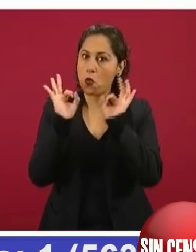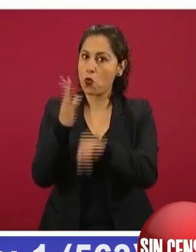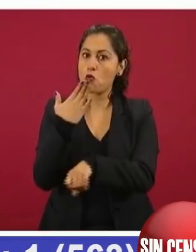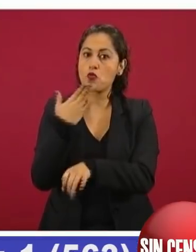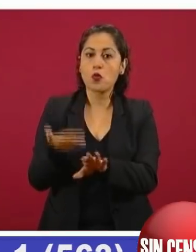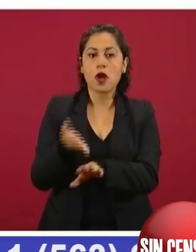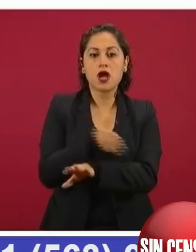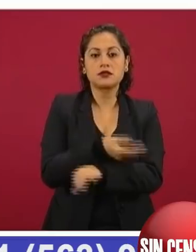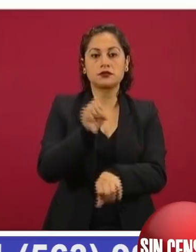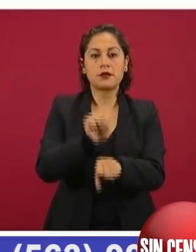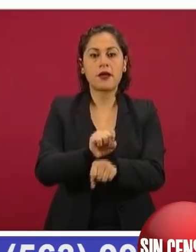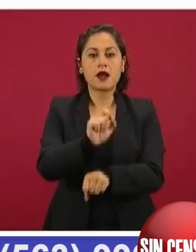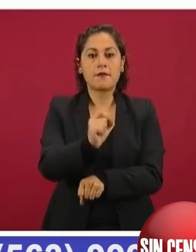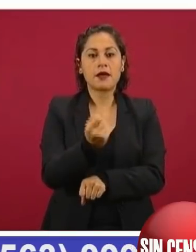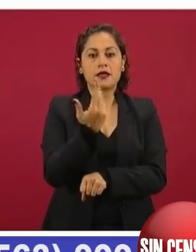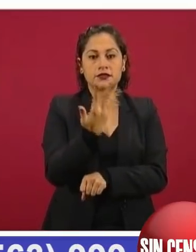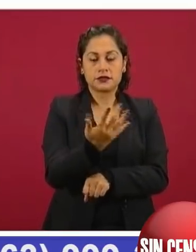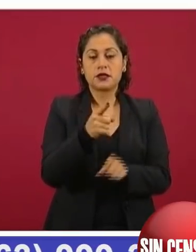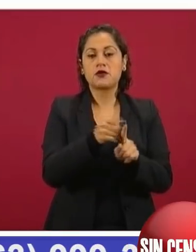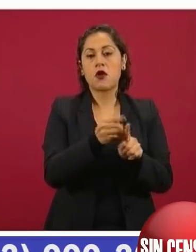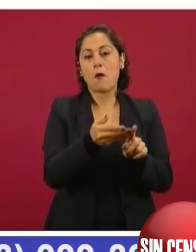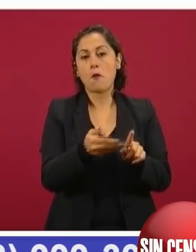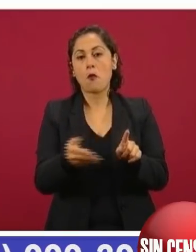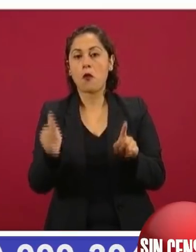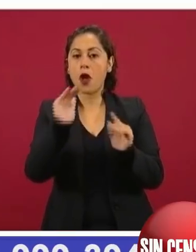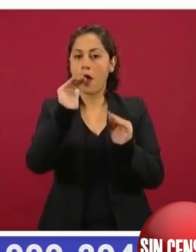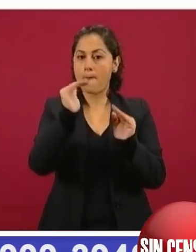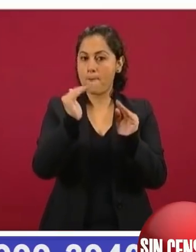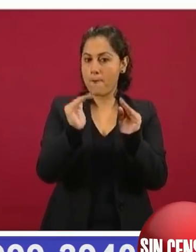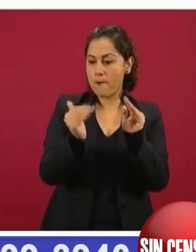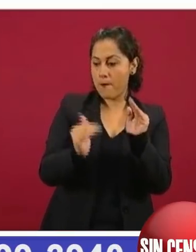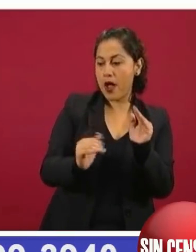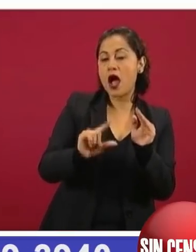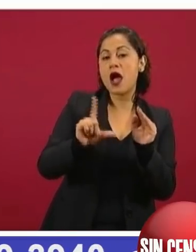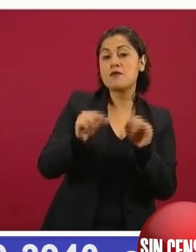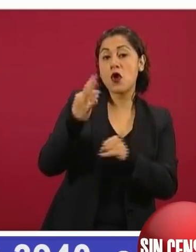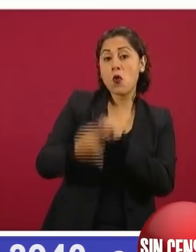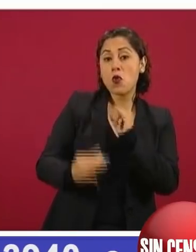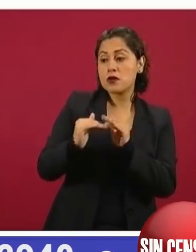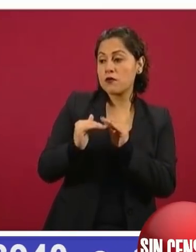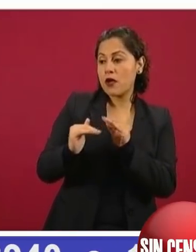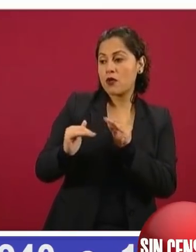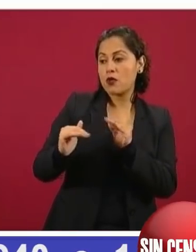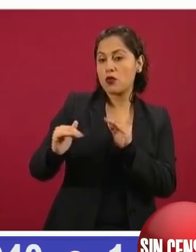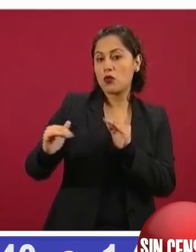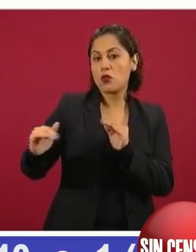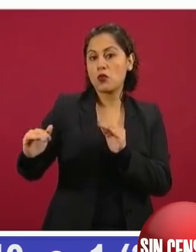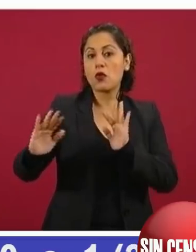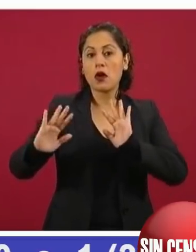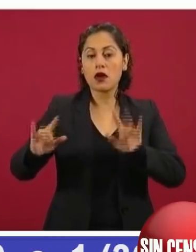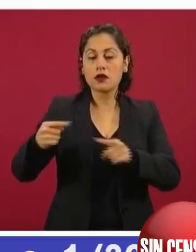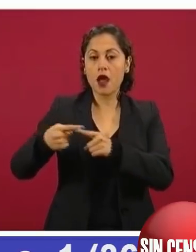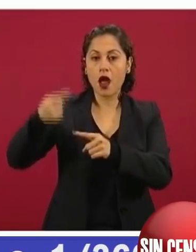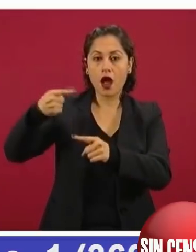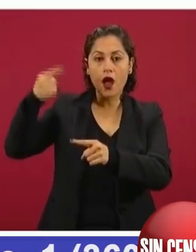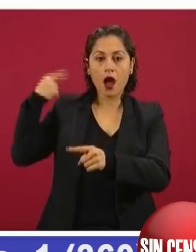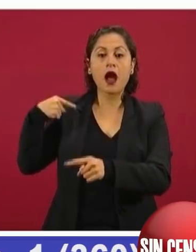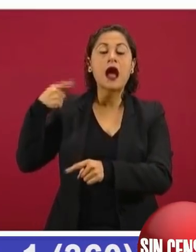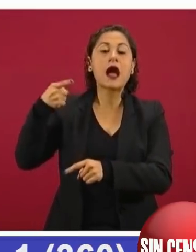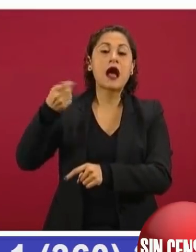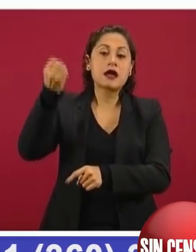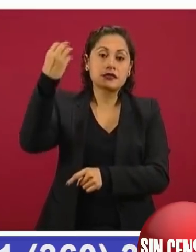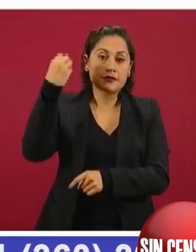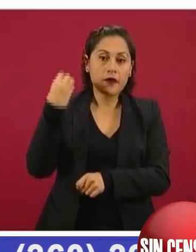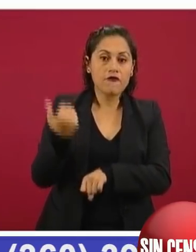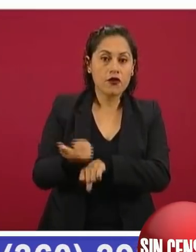este descenso progresivo, entró en una meseta aquí en esta última fase, tiene ya 3 ciclos de semáforo amarillo y